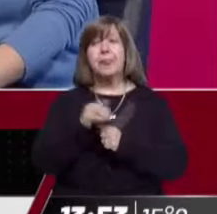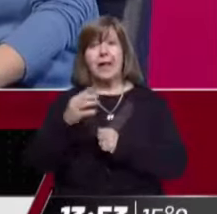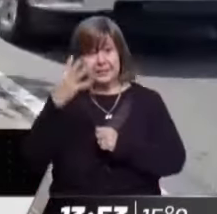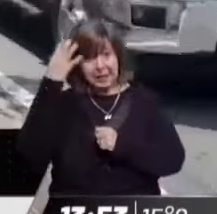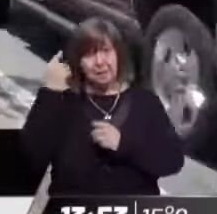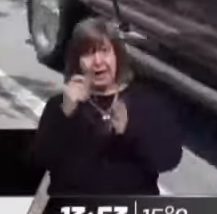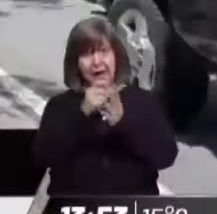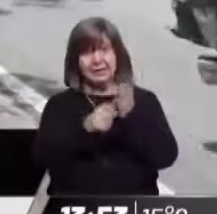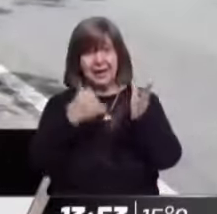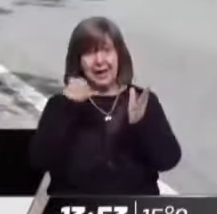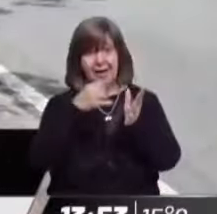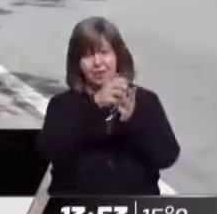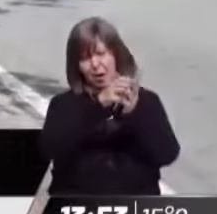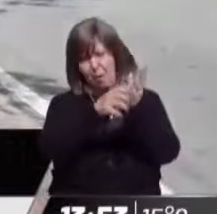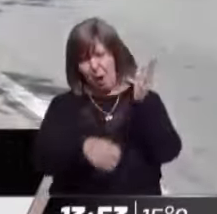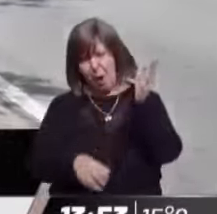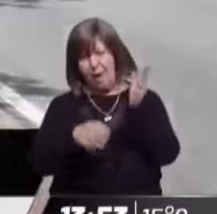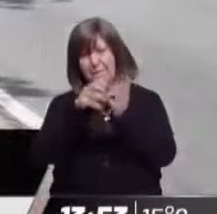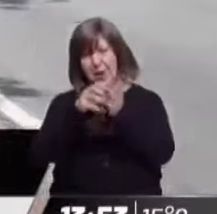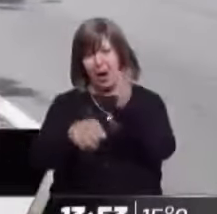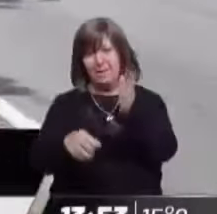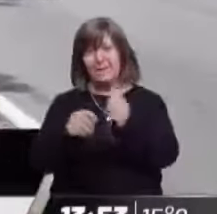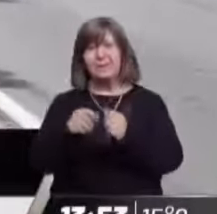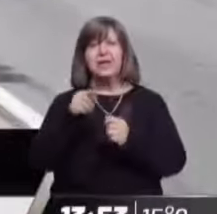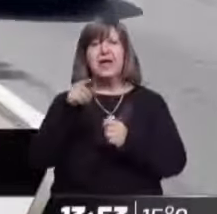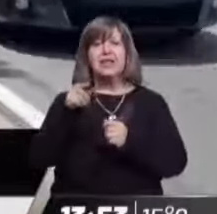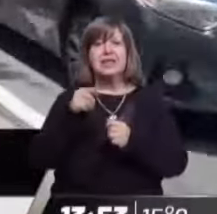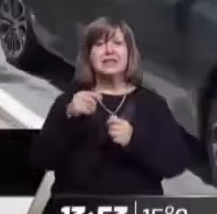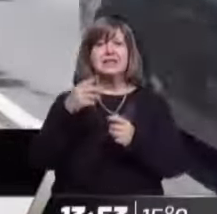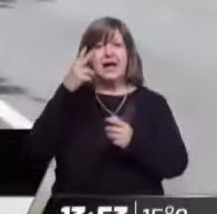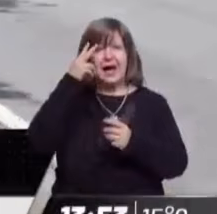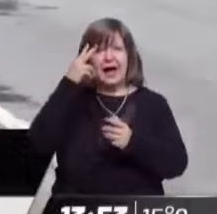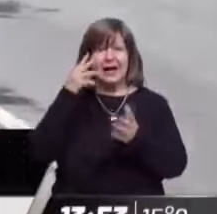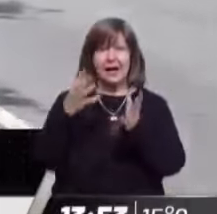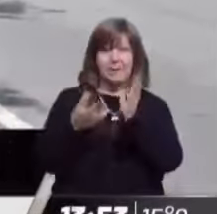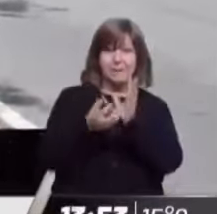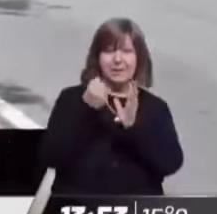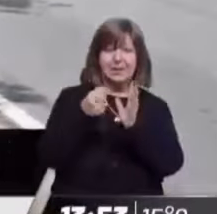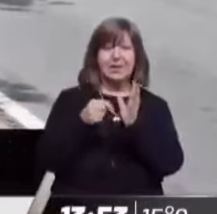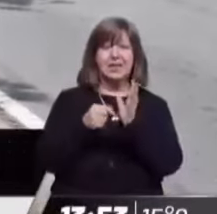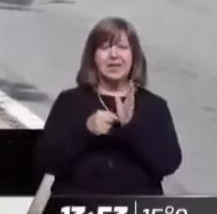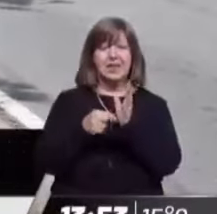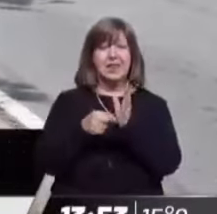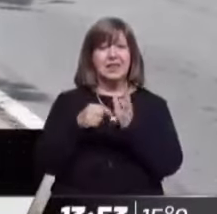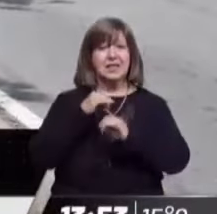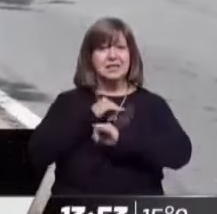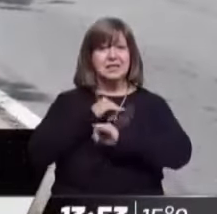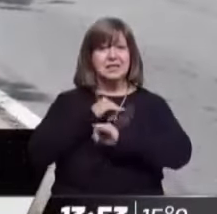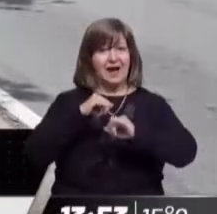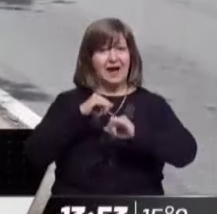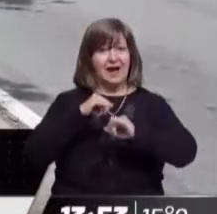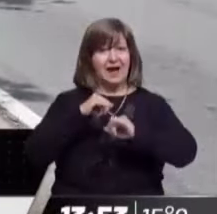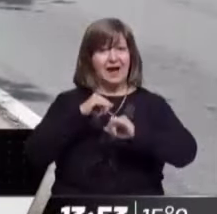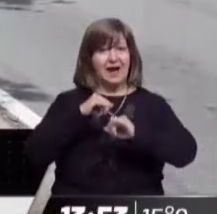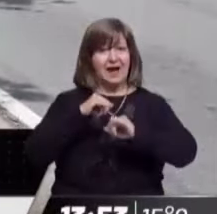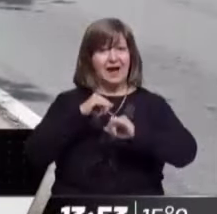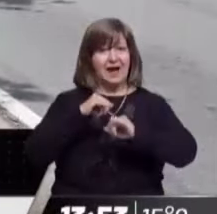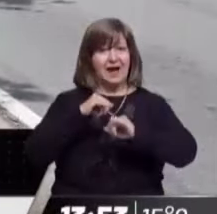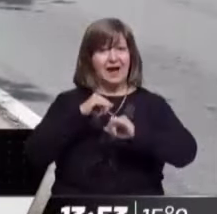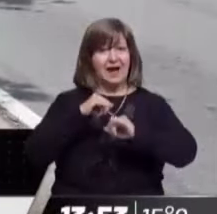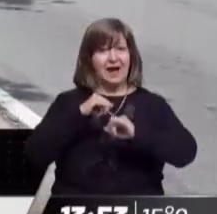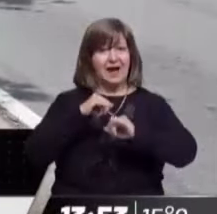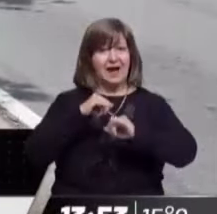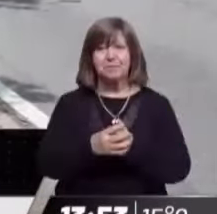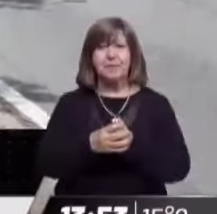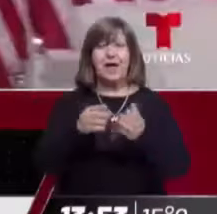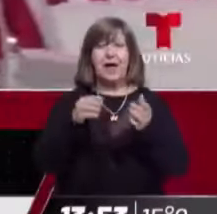en realidad lo del hackeo es una acusación que le vino como anillo al dedo a Donald Trump. ¿Por qué? Porque